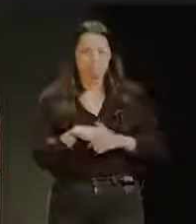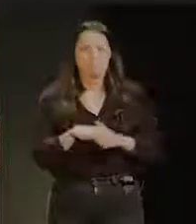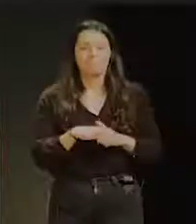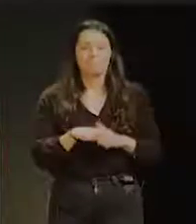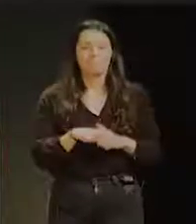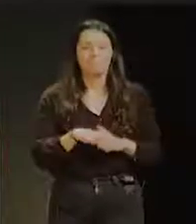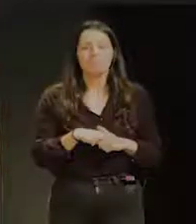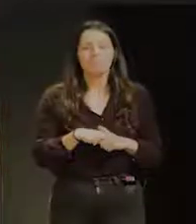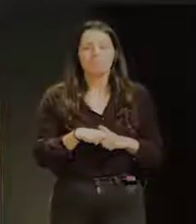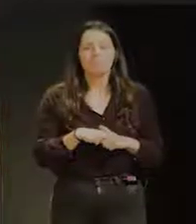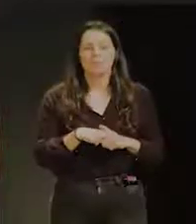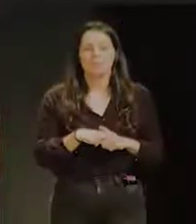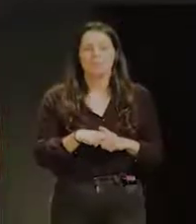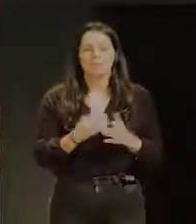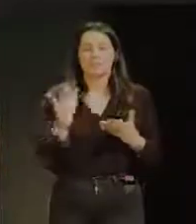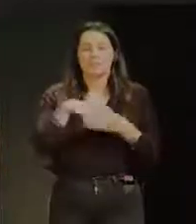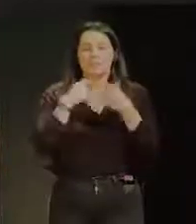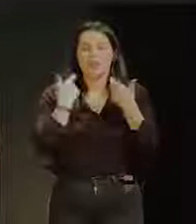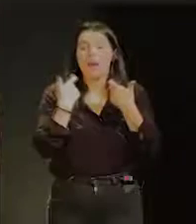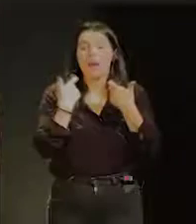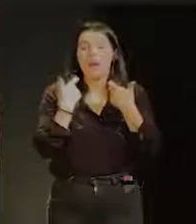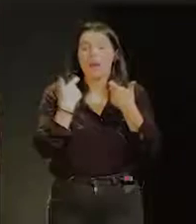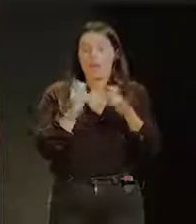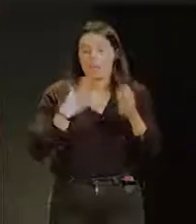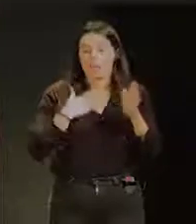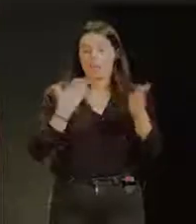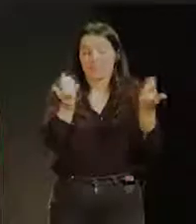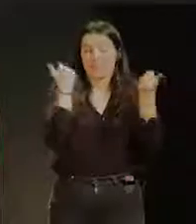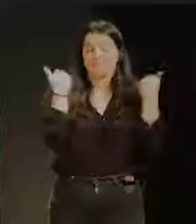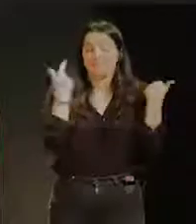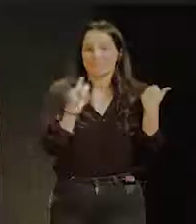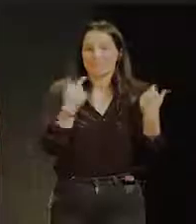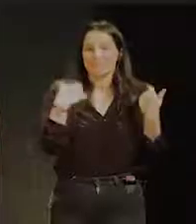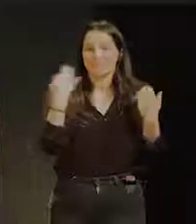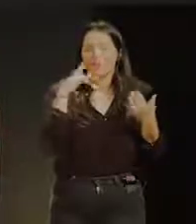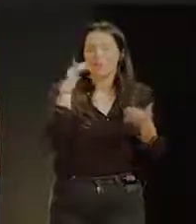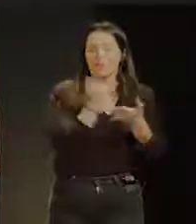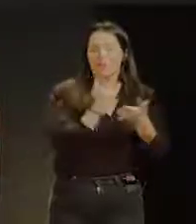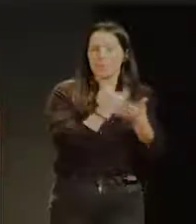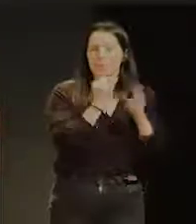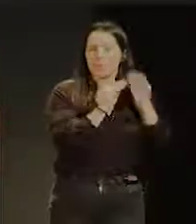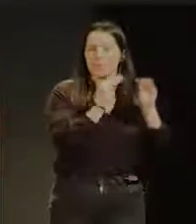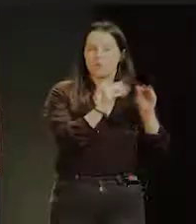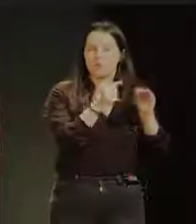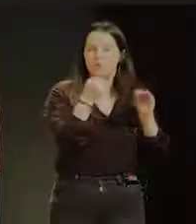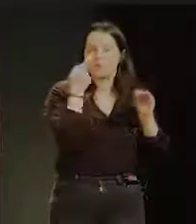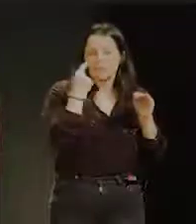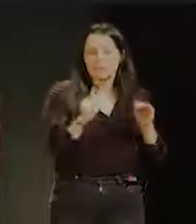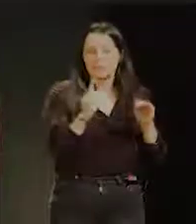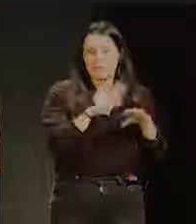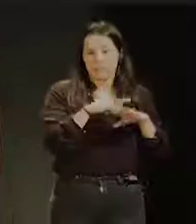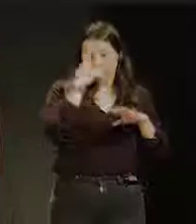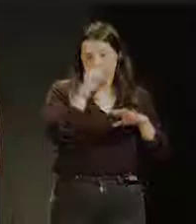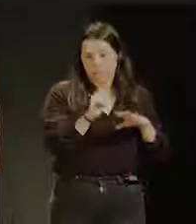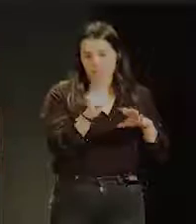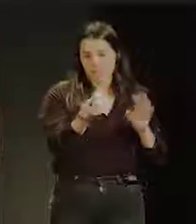No está dentro del ámbito de mi actuación. Tendría que comprobar qué se está haciendo exactamente y me podría